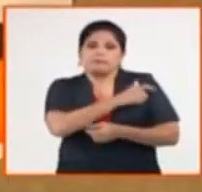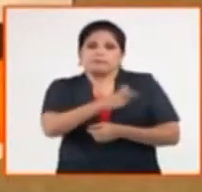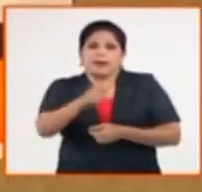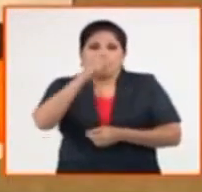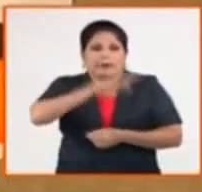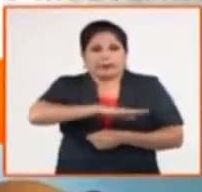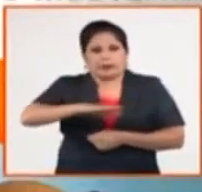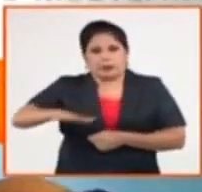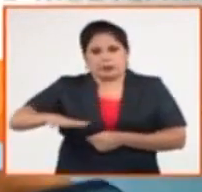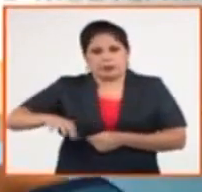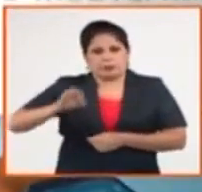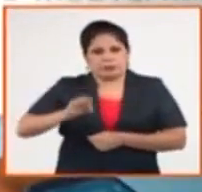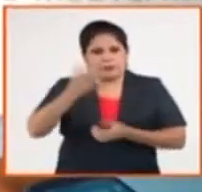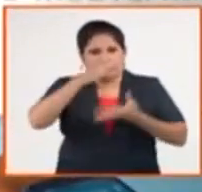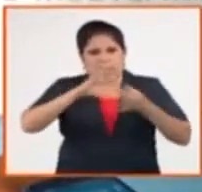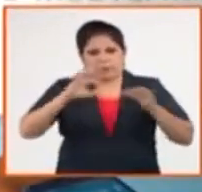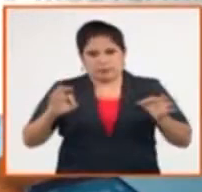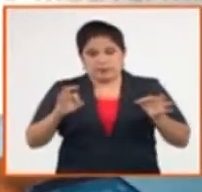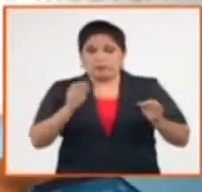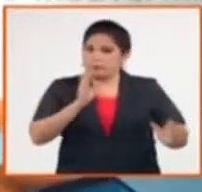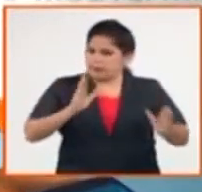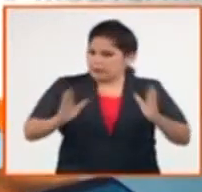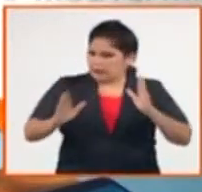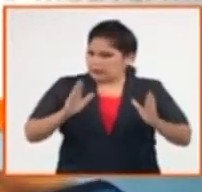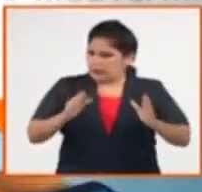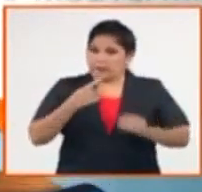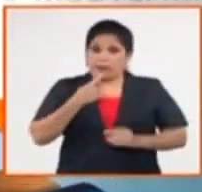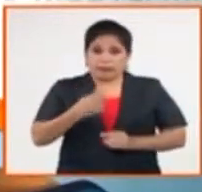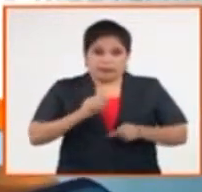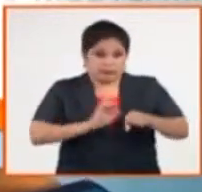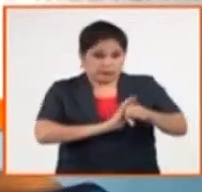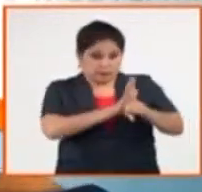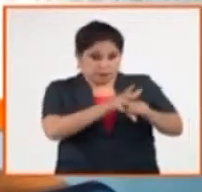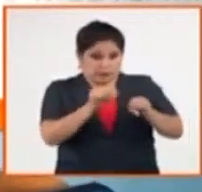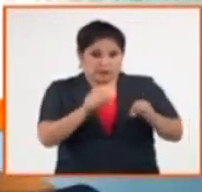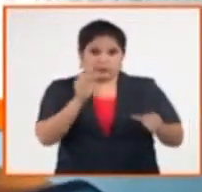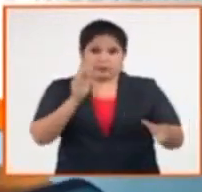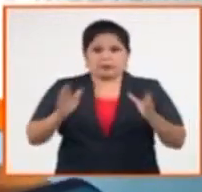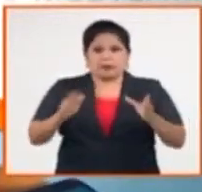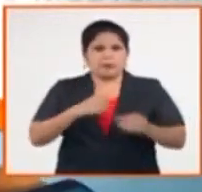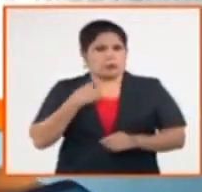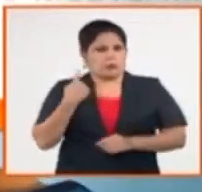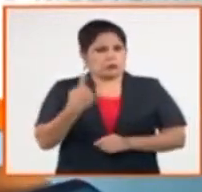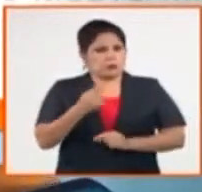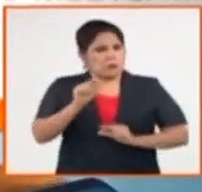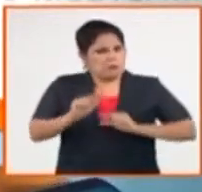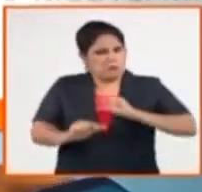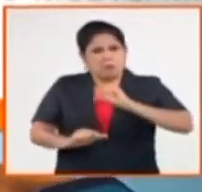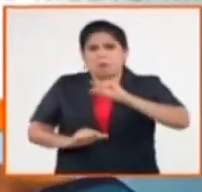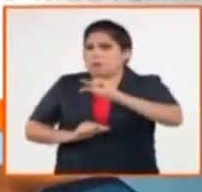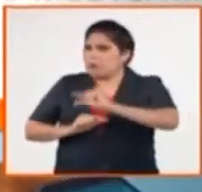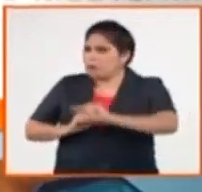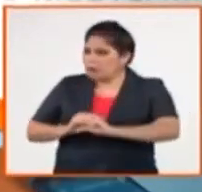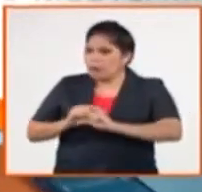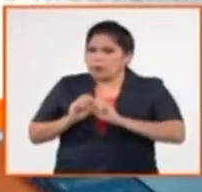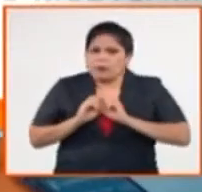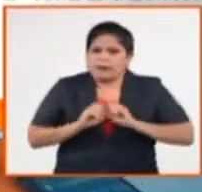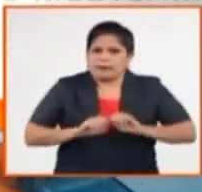el territorio. En esta etapa de la COVID nos hemos ido reconvirtiendo cada